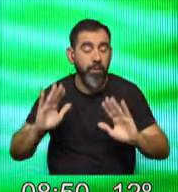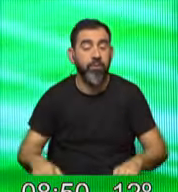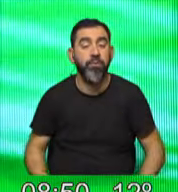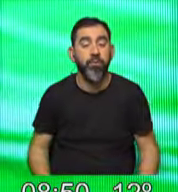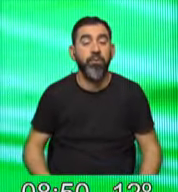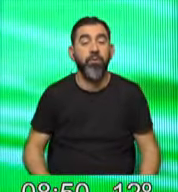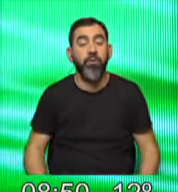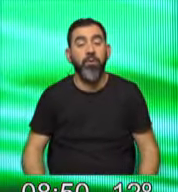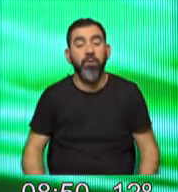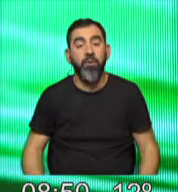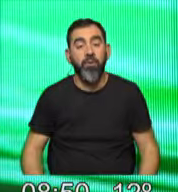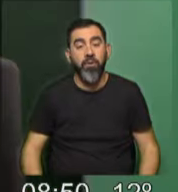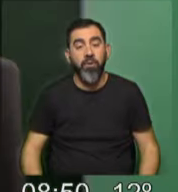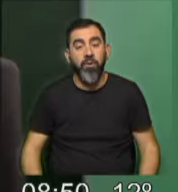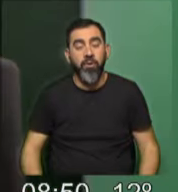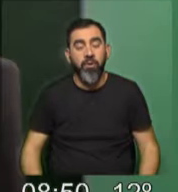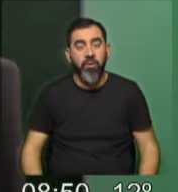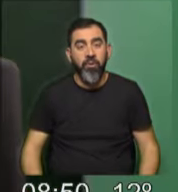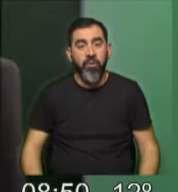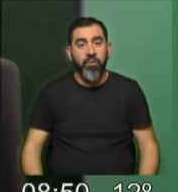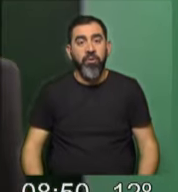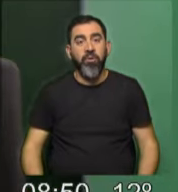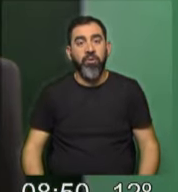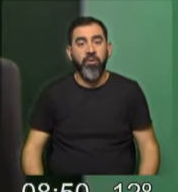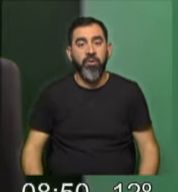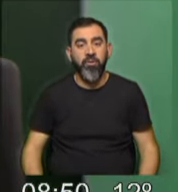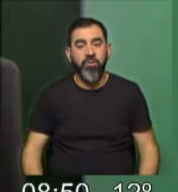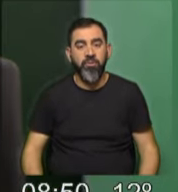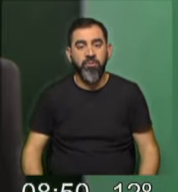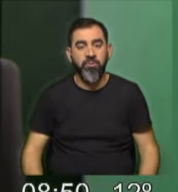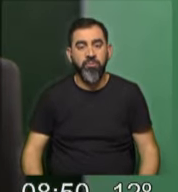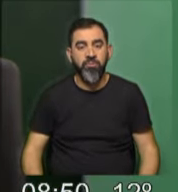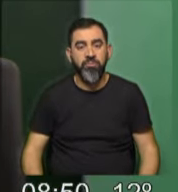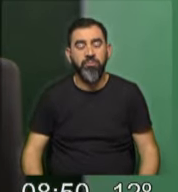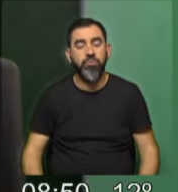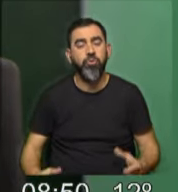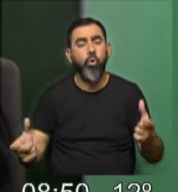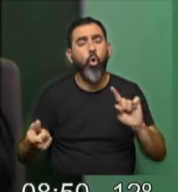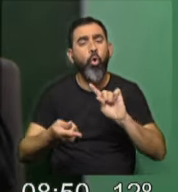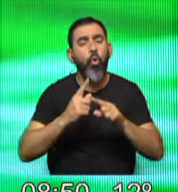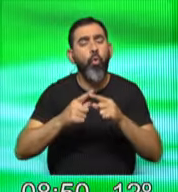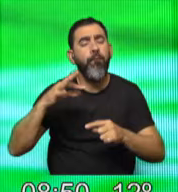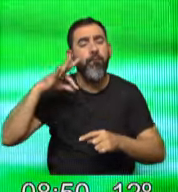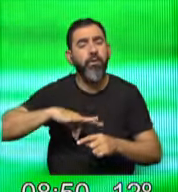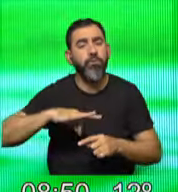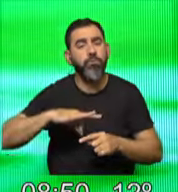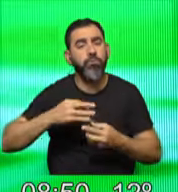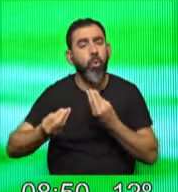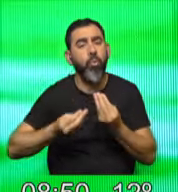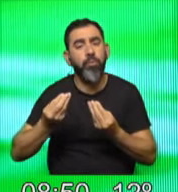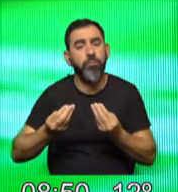El Avance de la propia campaña nos quedan pocos minutos abdala pero consejo de salarios como viene vienen